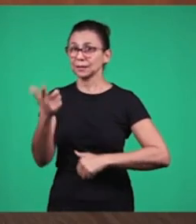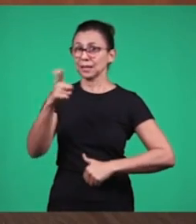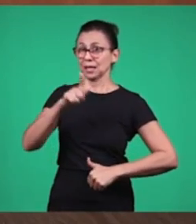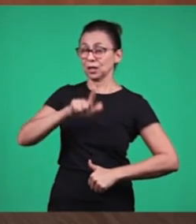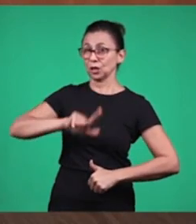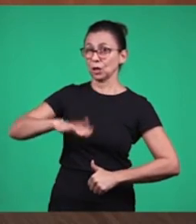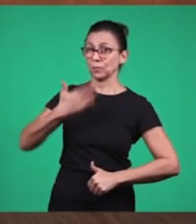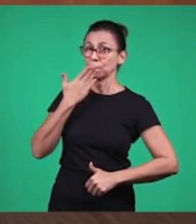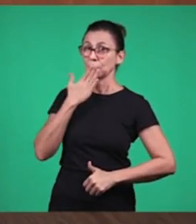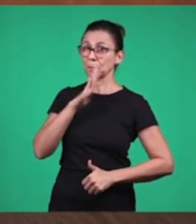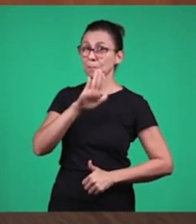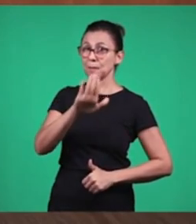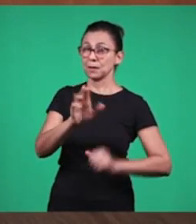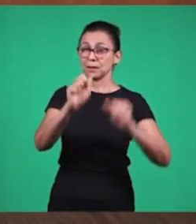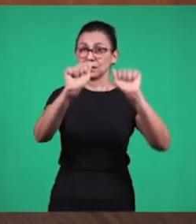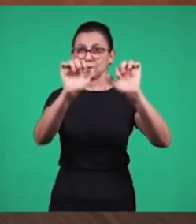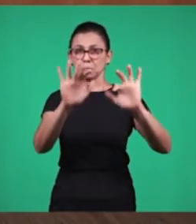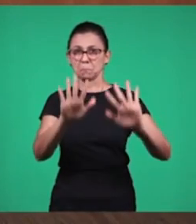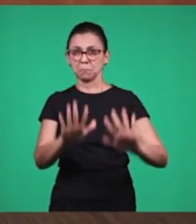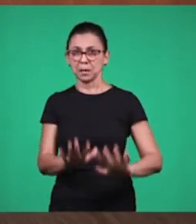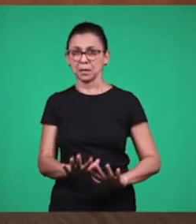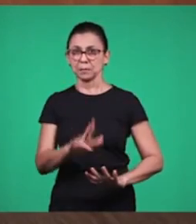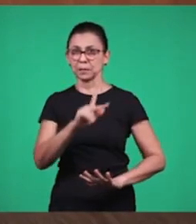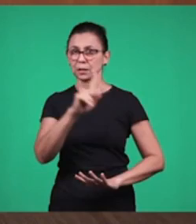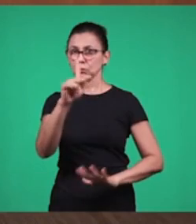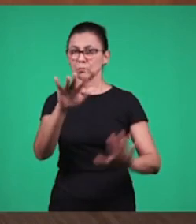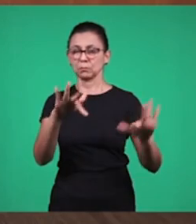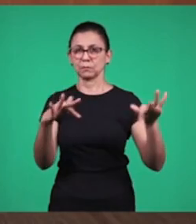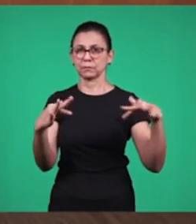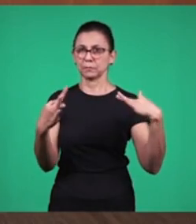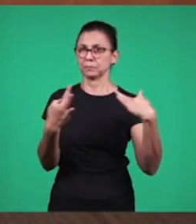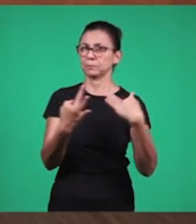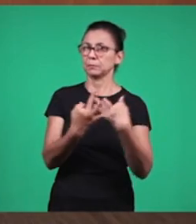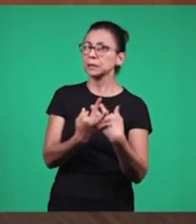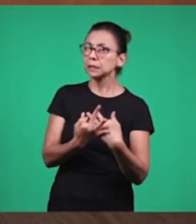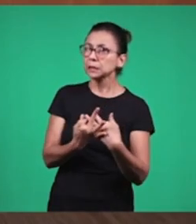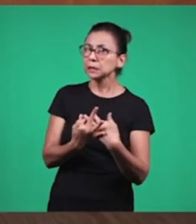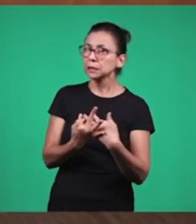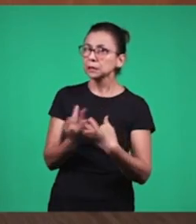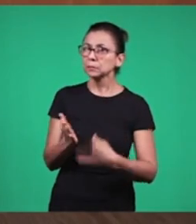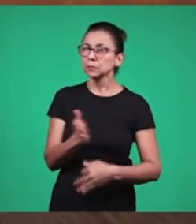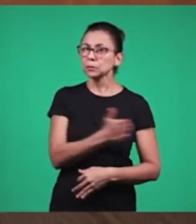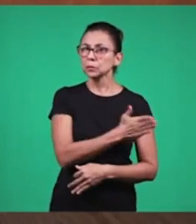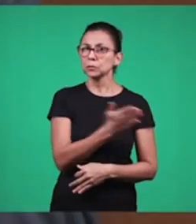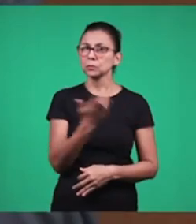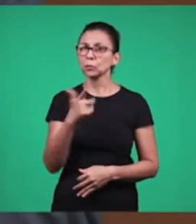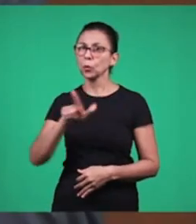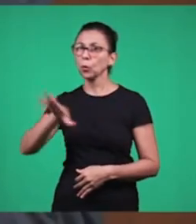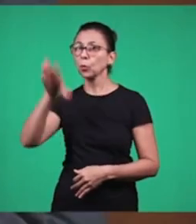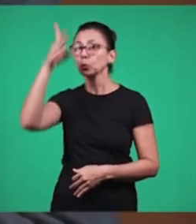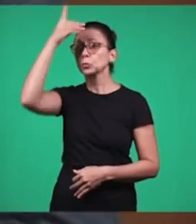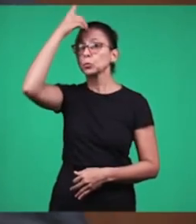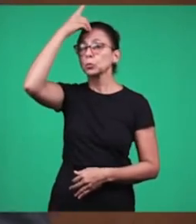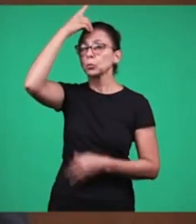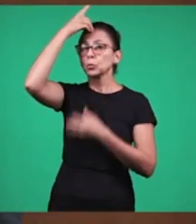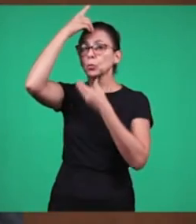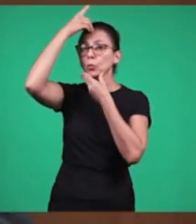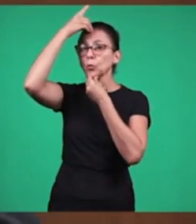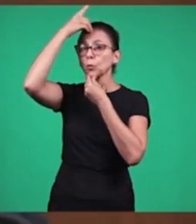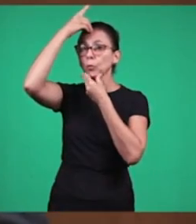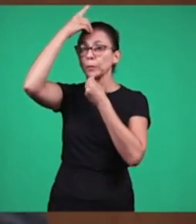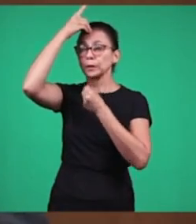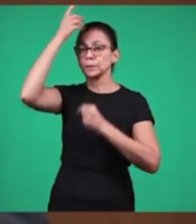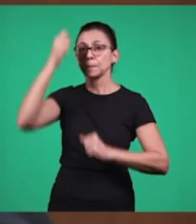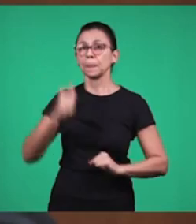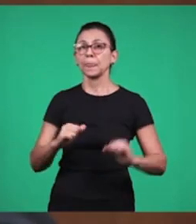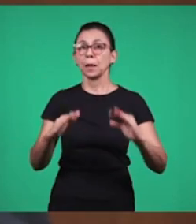mi promesa de bendición para tu familia. En otro don espiritual, ahora con un hombre